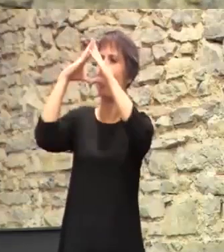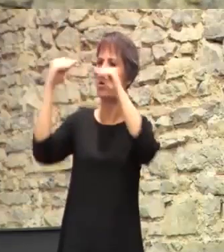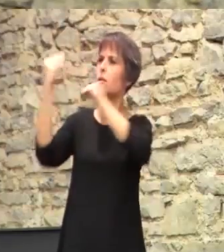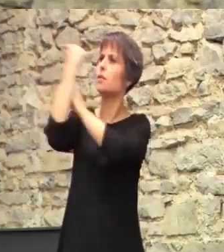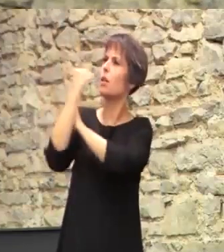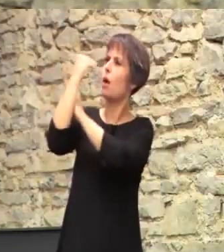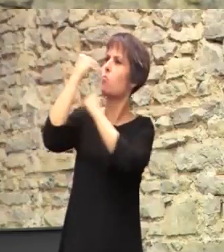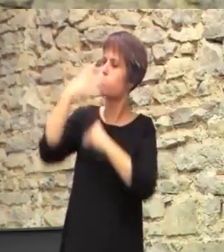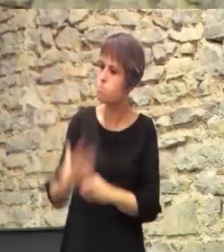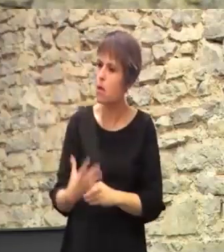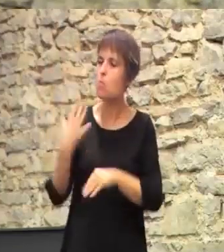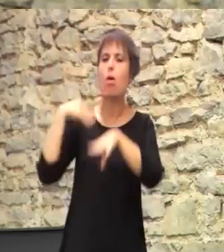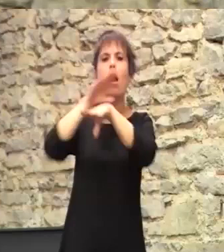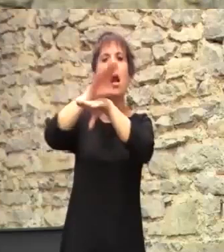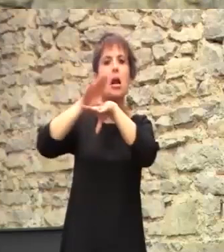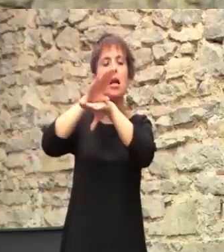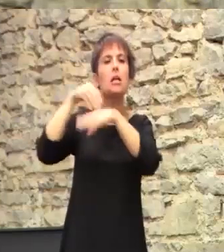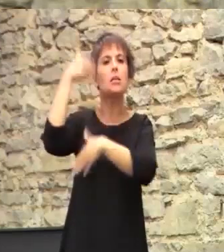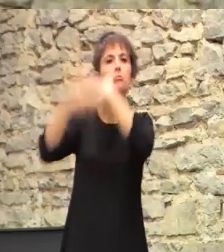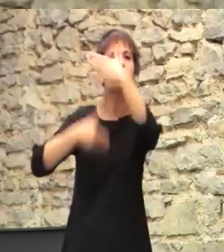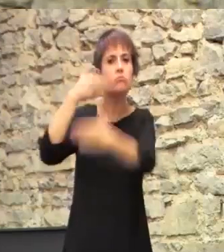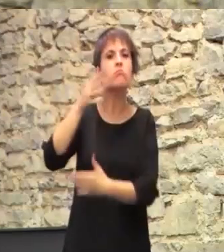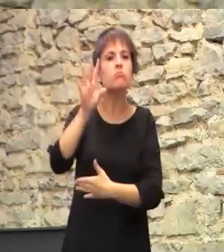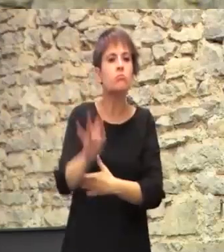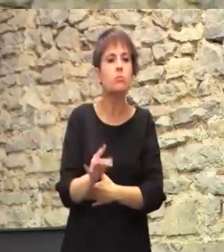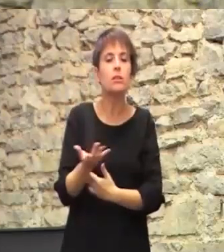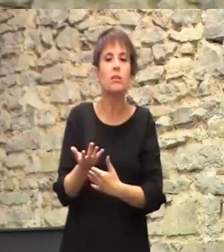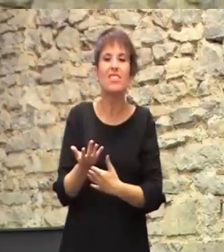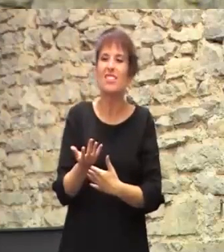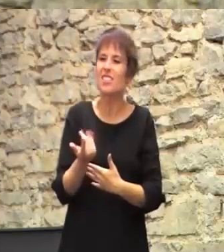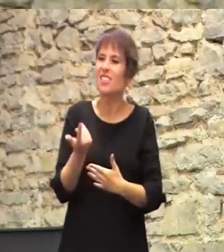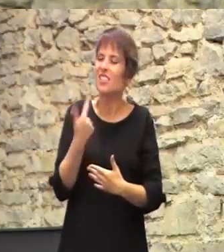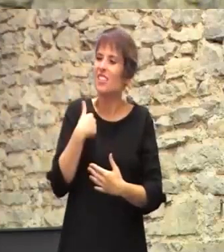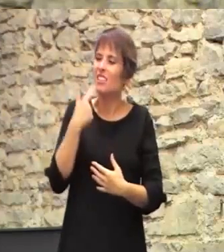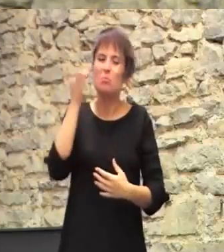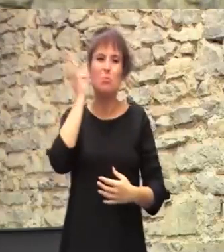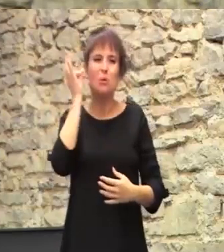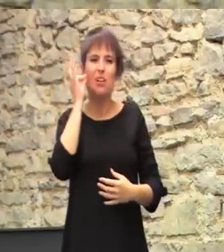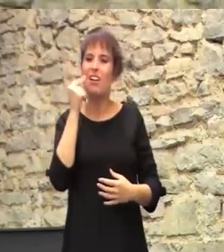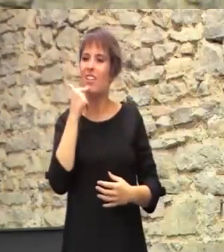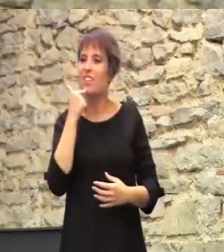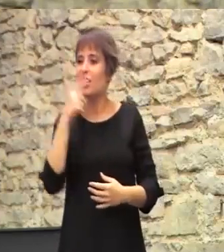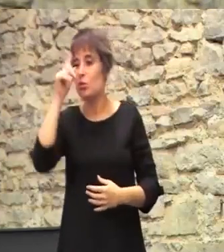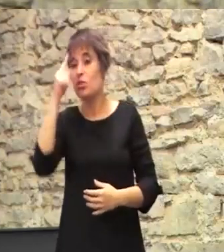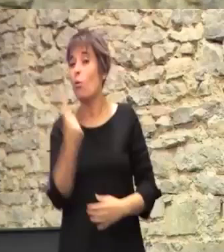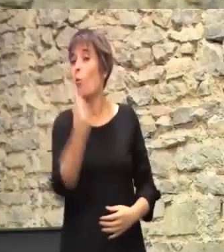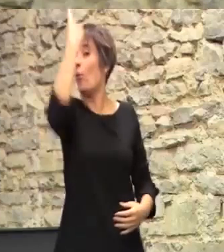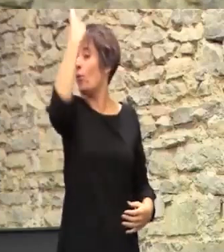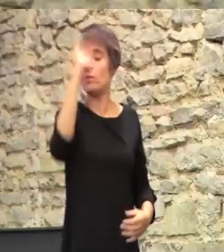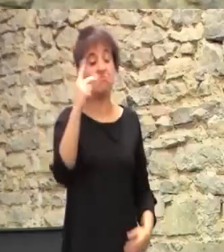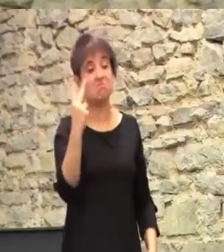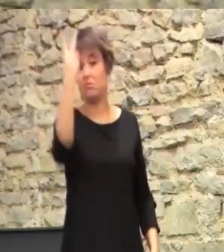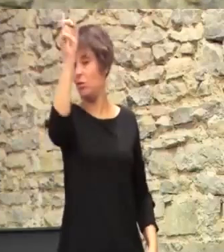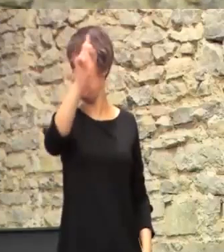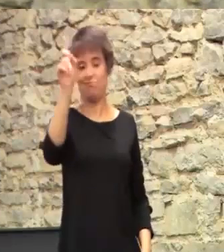tal vez con alguna carrera de la volar y que aunque y que están diciendo y no digo que es 12 y que